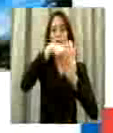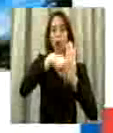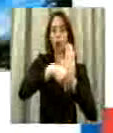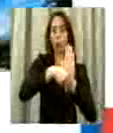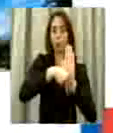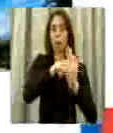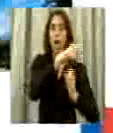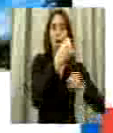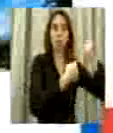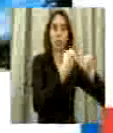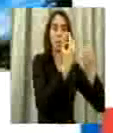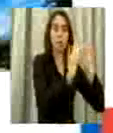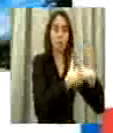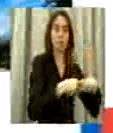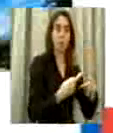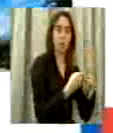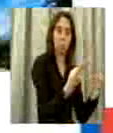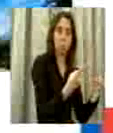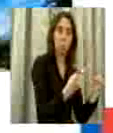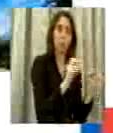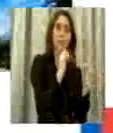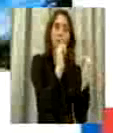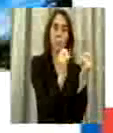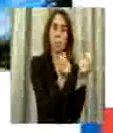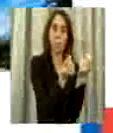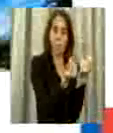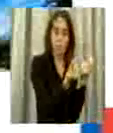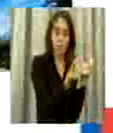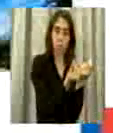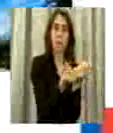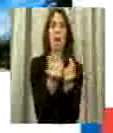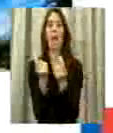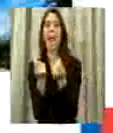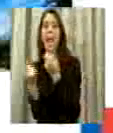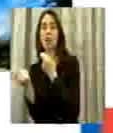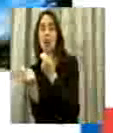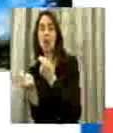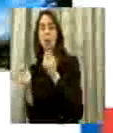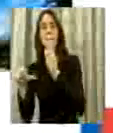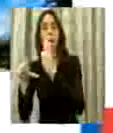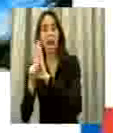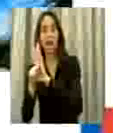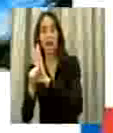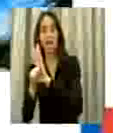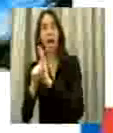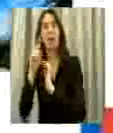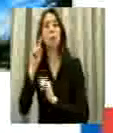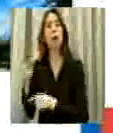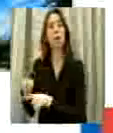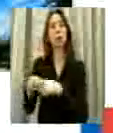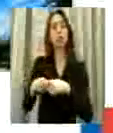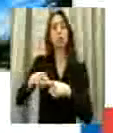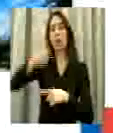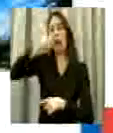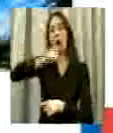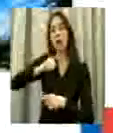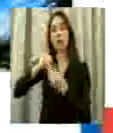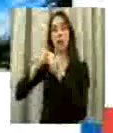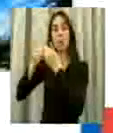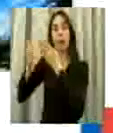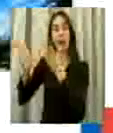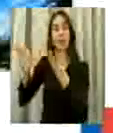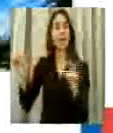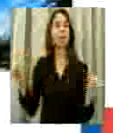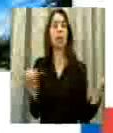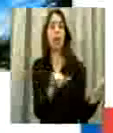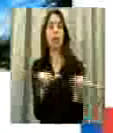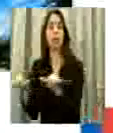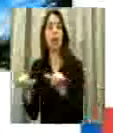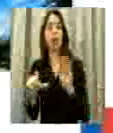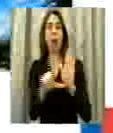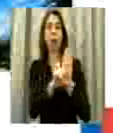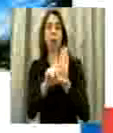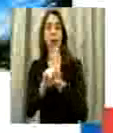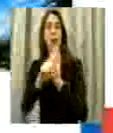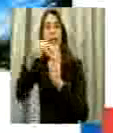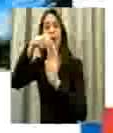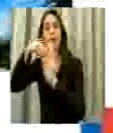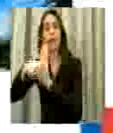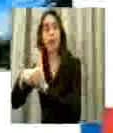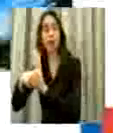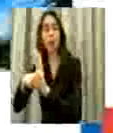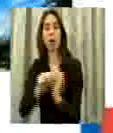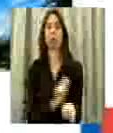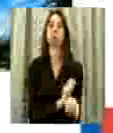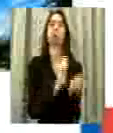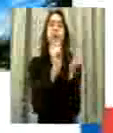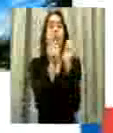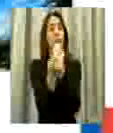para las empresas públicas de información financiera, económica y legal que hoy rigen para las sociedades anónimas abiertas. De tal manera que vamos a generar un